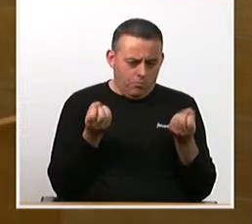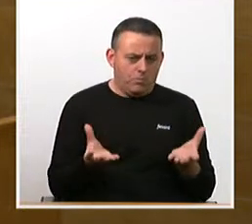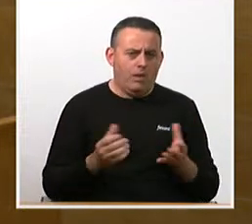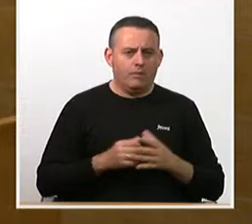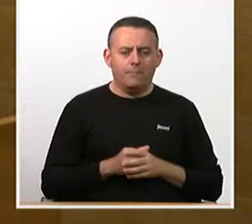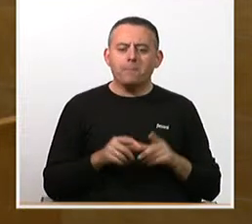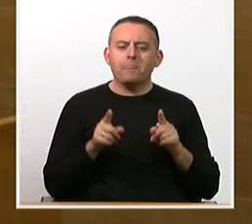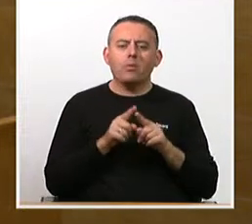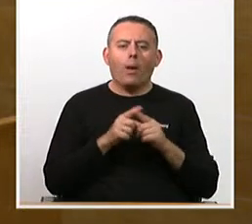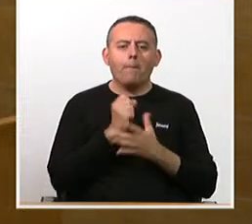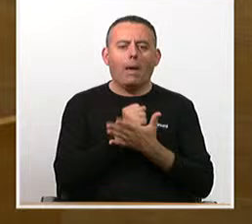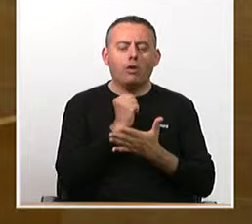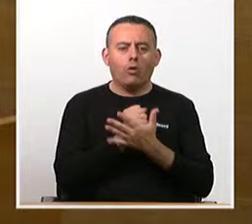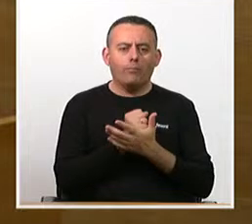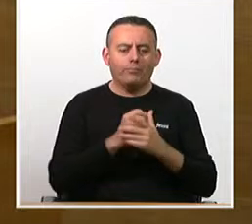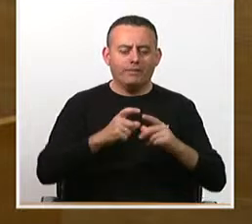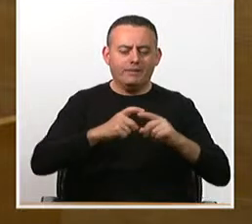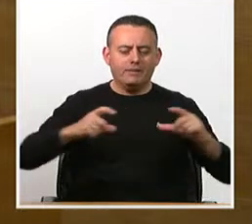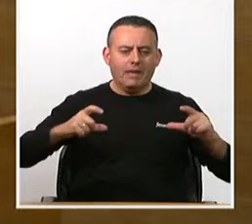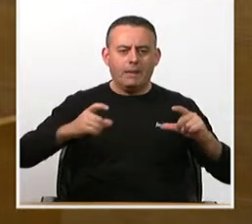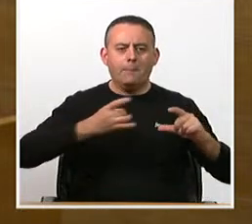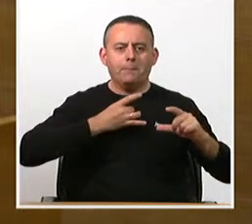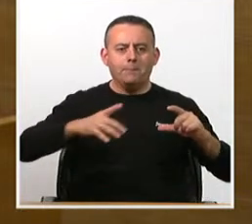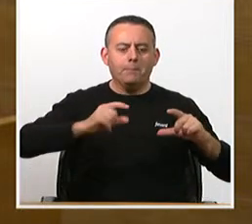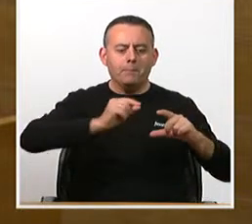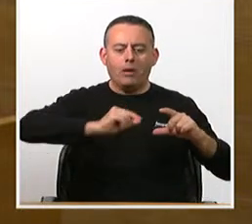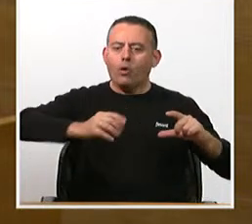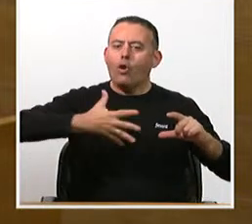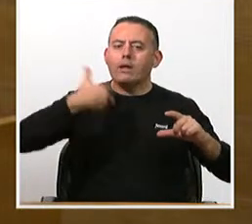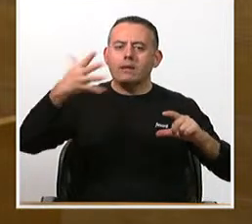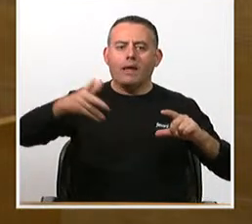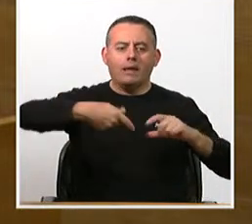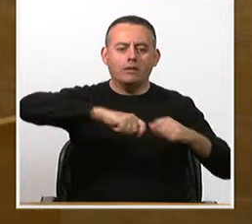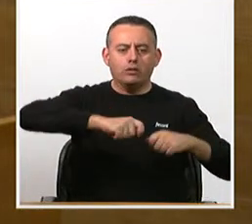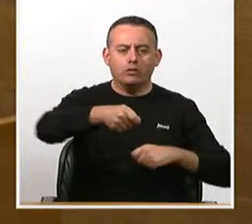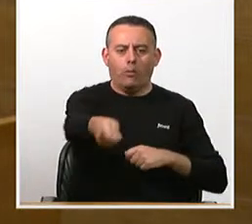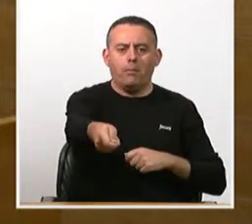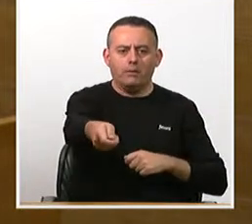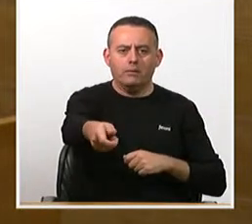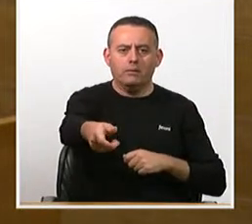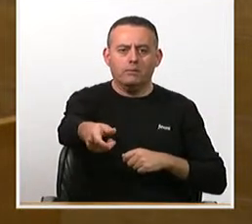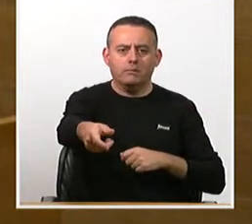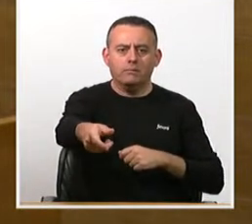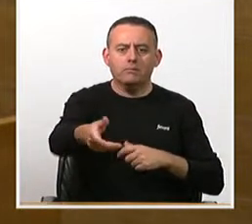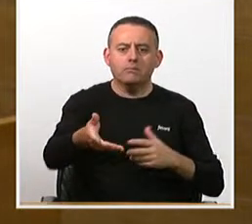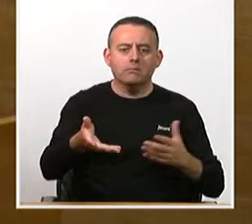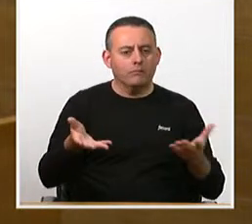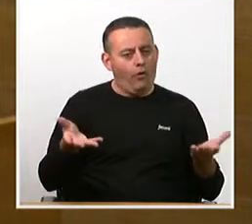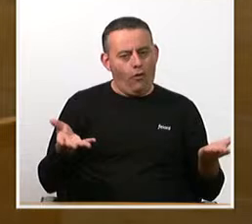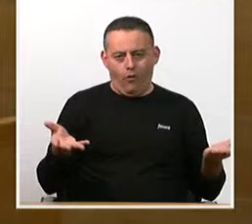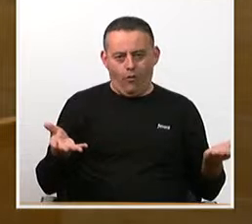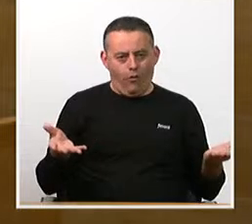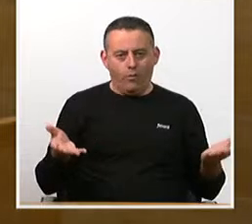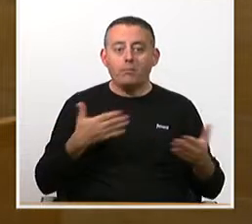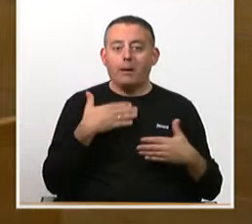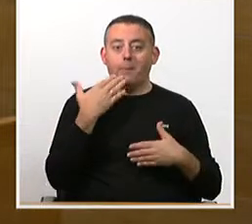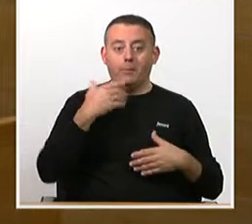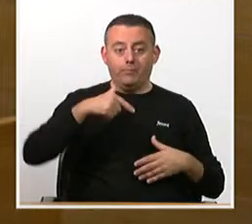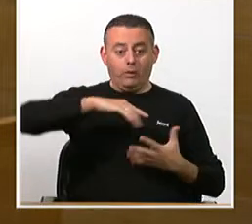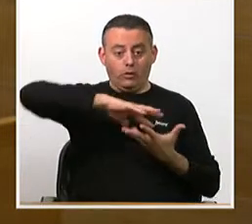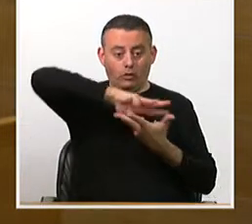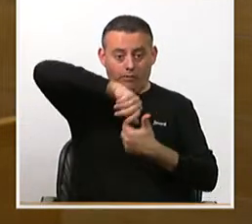hecho es tiene que ser un cheque bien relleno de muchas cosas como la noticia que le puedo adelantar esta mañana que en tiempo